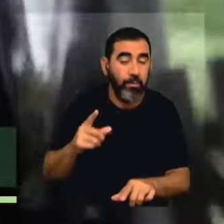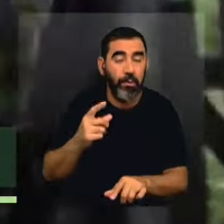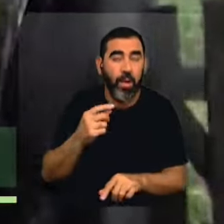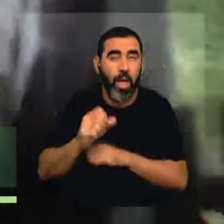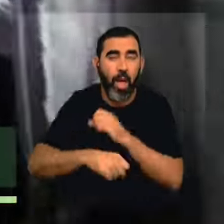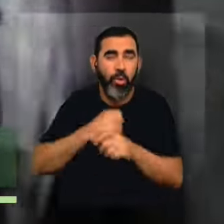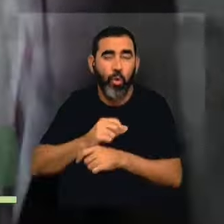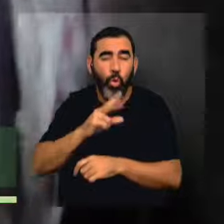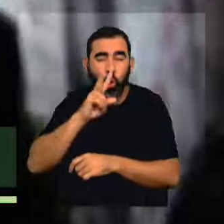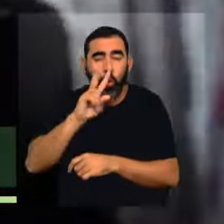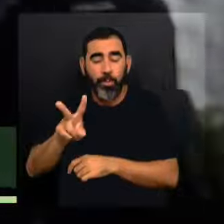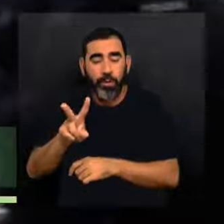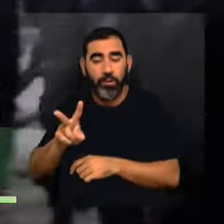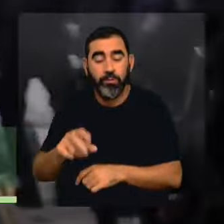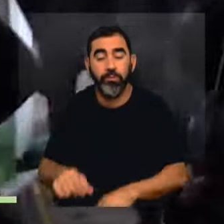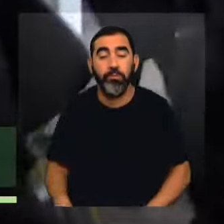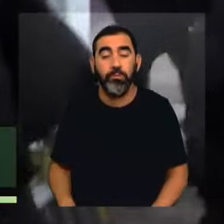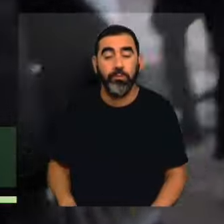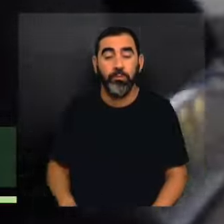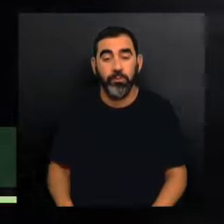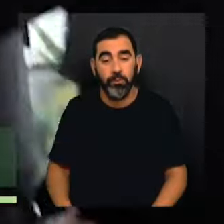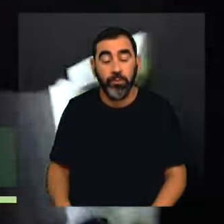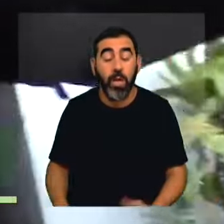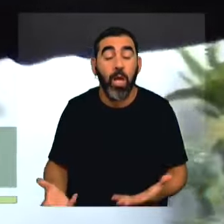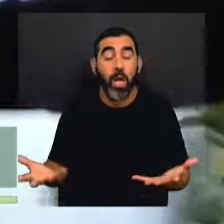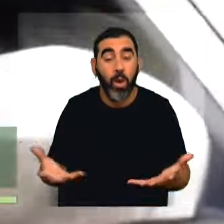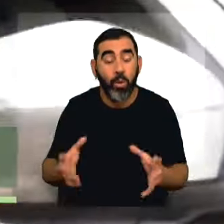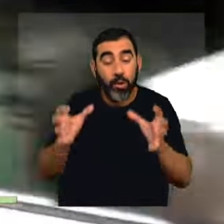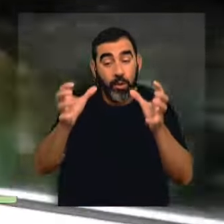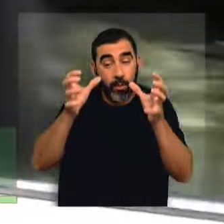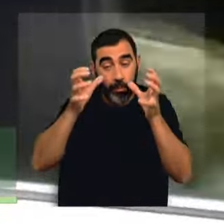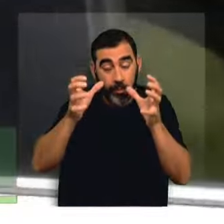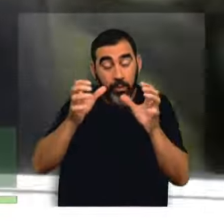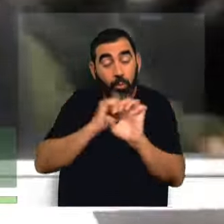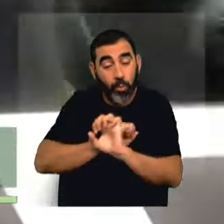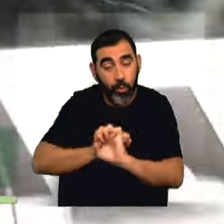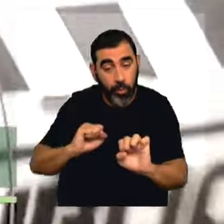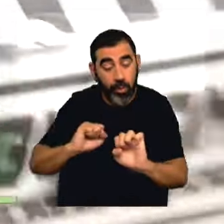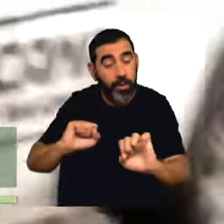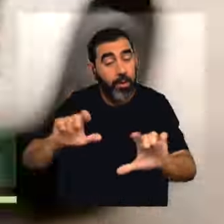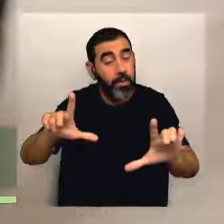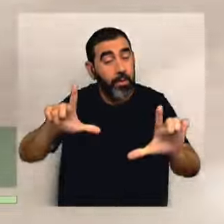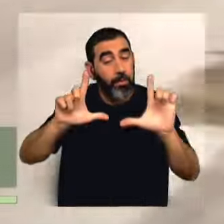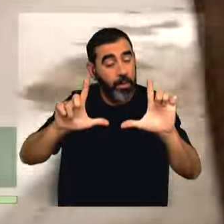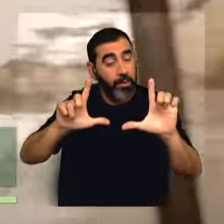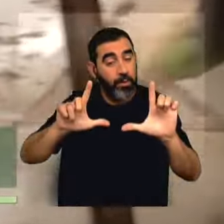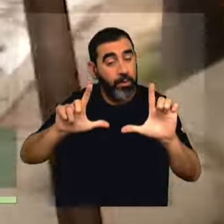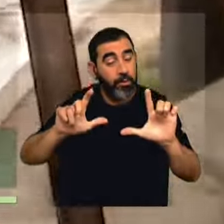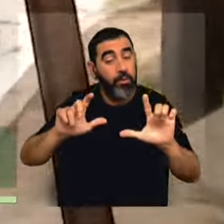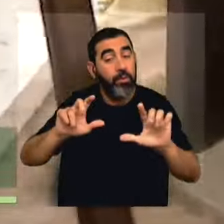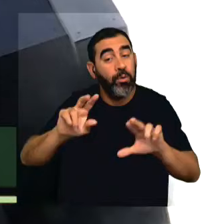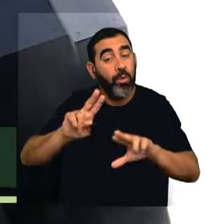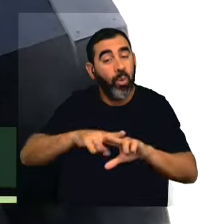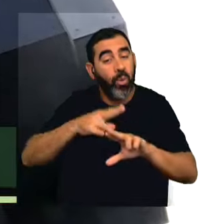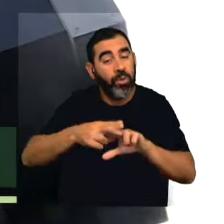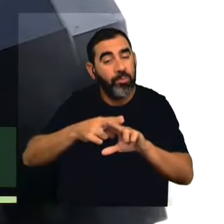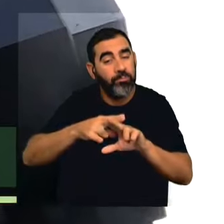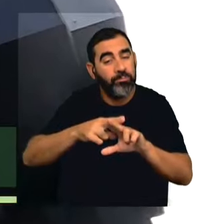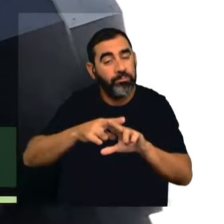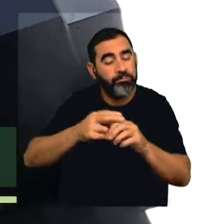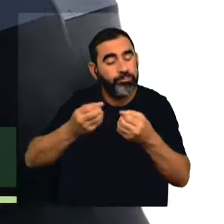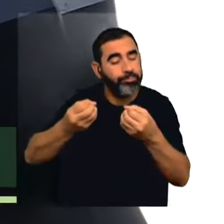los 2000 este y creo que ahora está arriesgando a este que esa imagen eh diamos se pierde mucho más